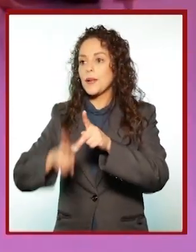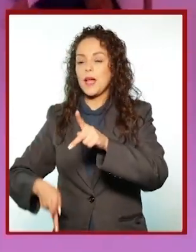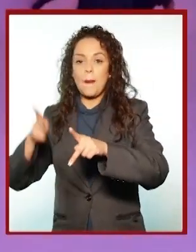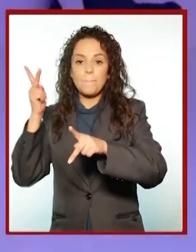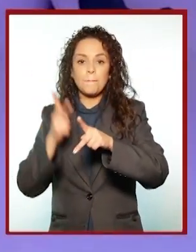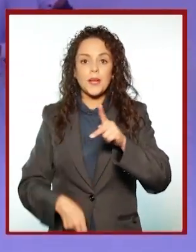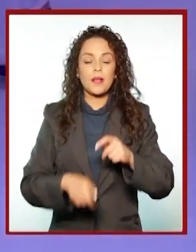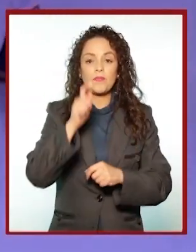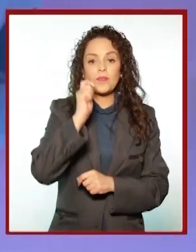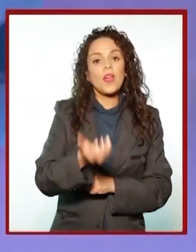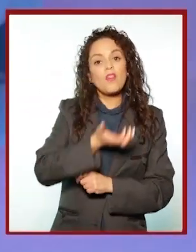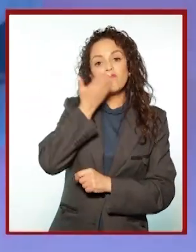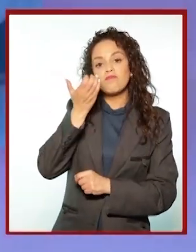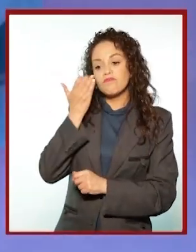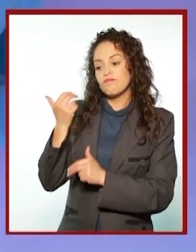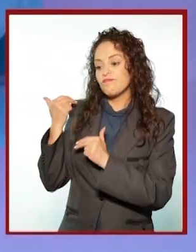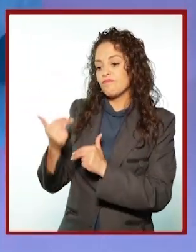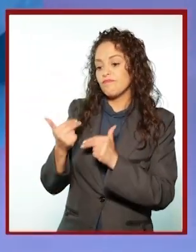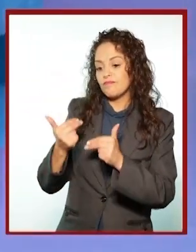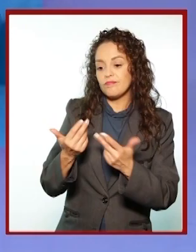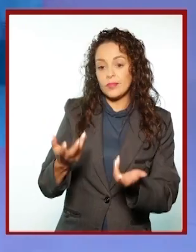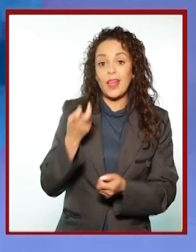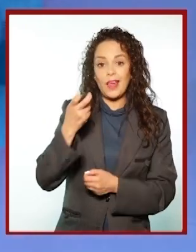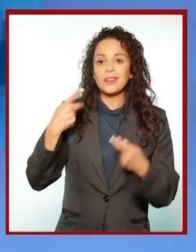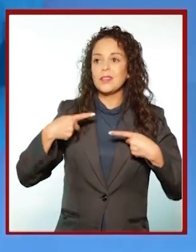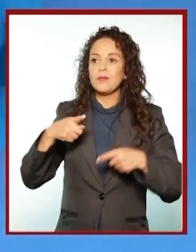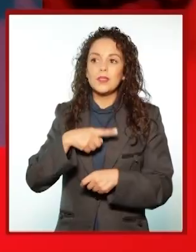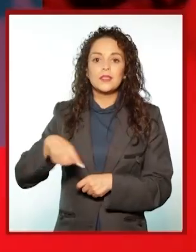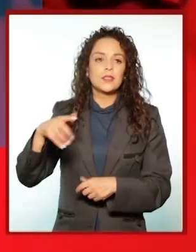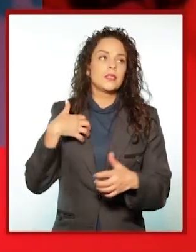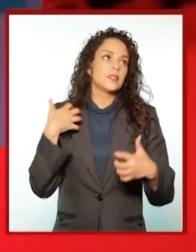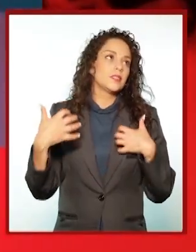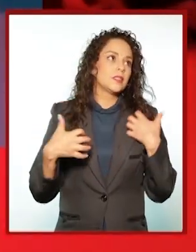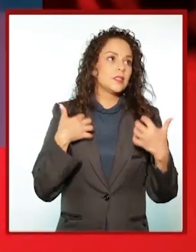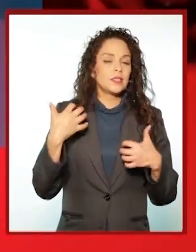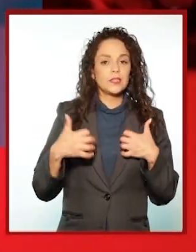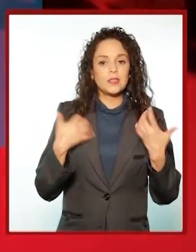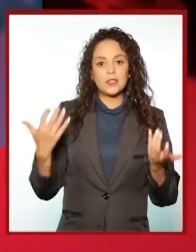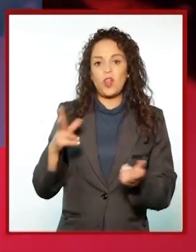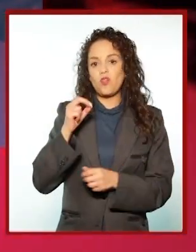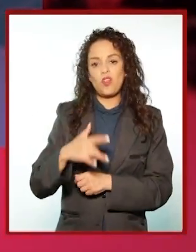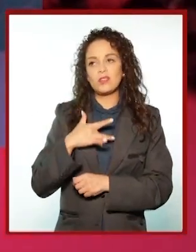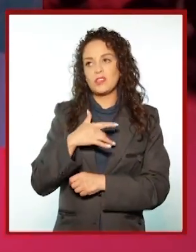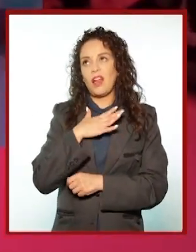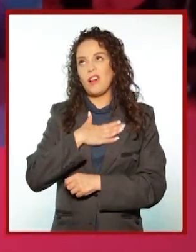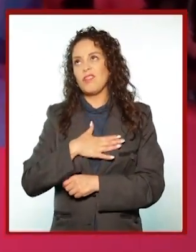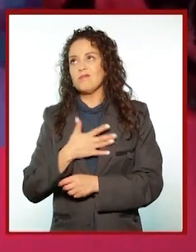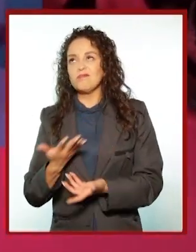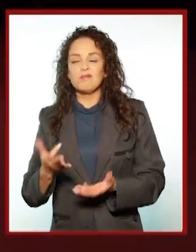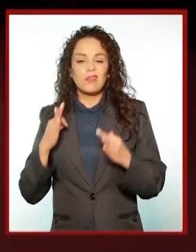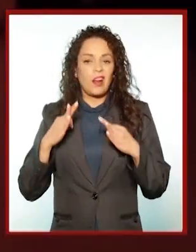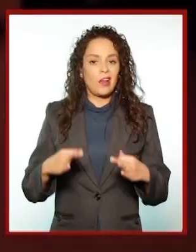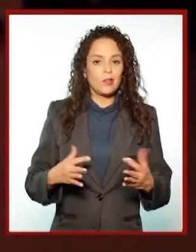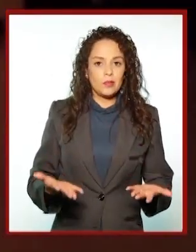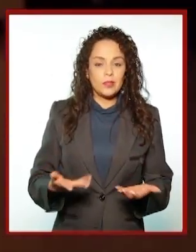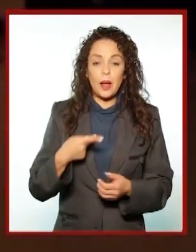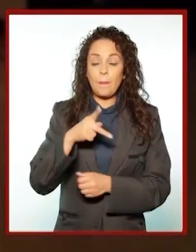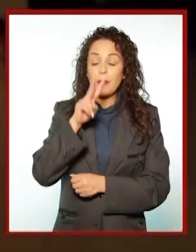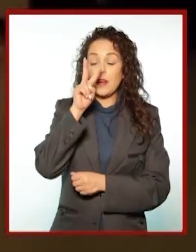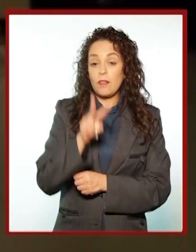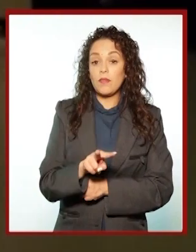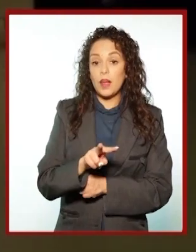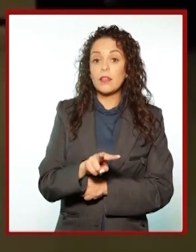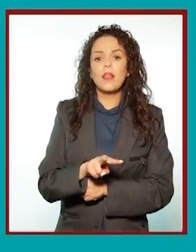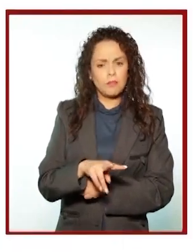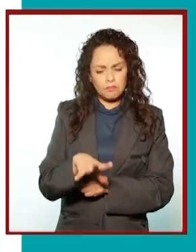esa cotidianidad, ¿no? Entonces finalmente eso incomoda, eso genera como cierto disgusto. Pero por lo general